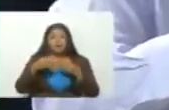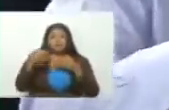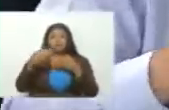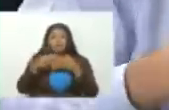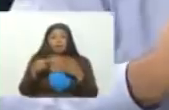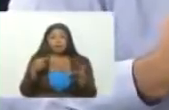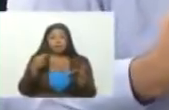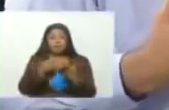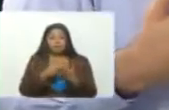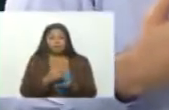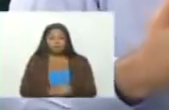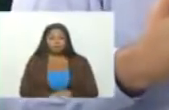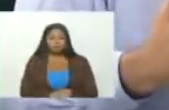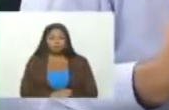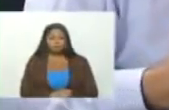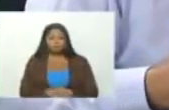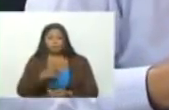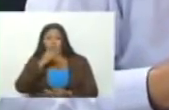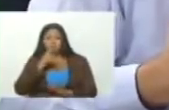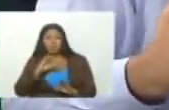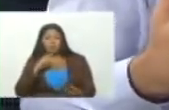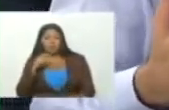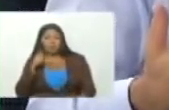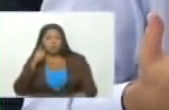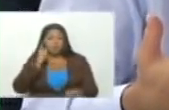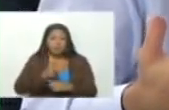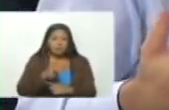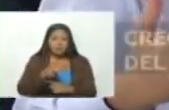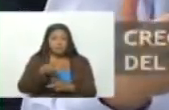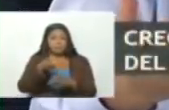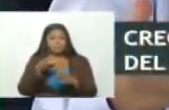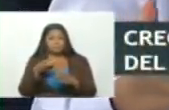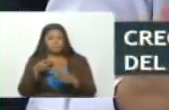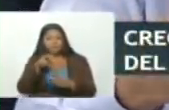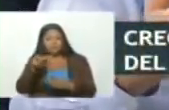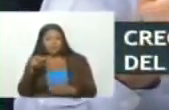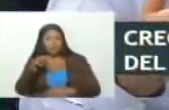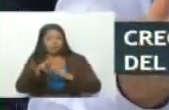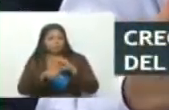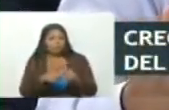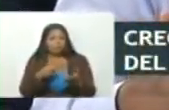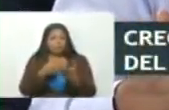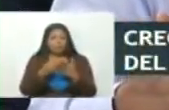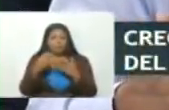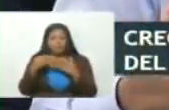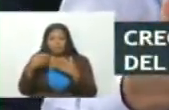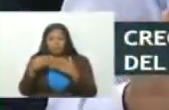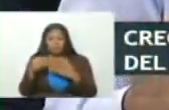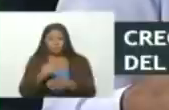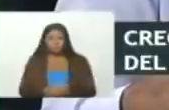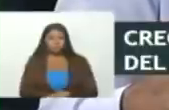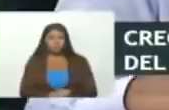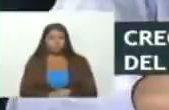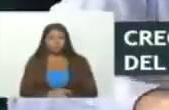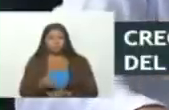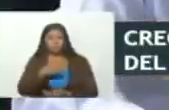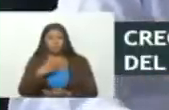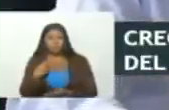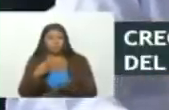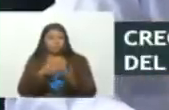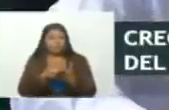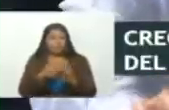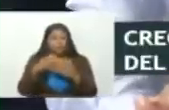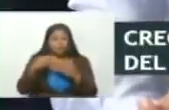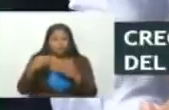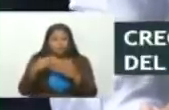dólares. Ahora, no hay nada que los obliga a ellos, a los consumidores, a la gente que va a comprar ahí, a cancelar en dólares. Si lo quieren cancelar en dólares, que lo